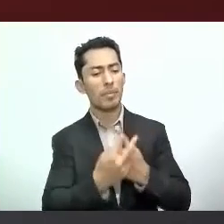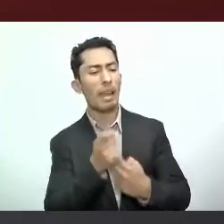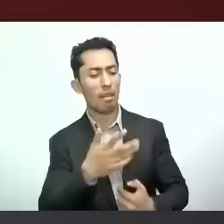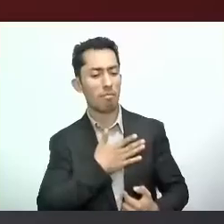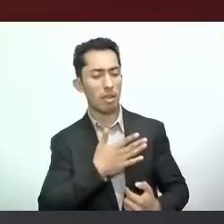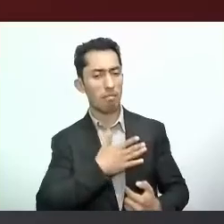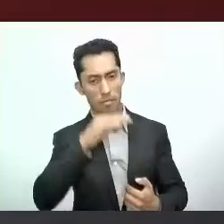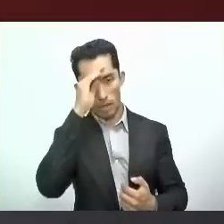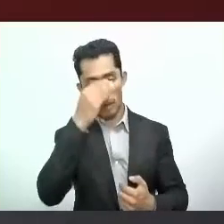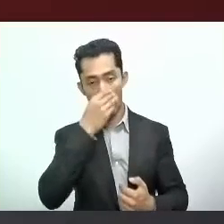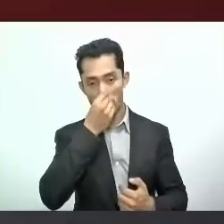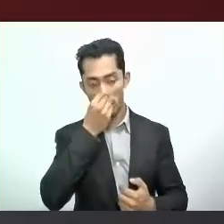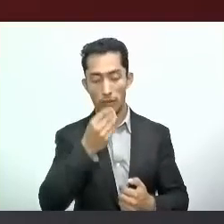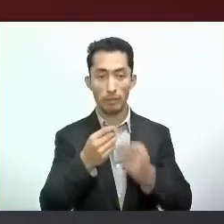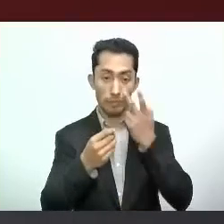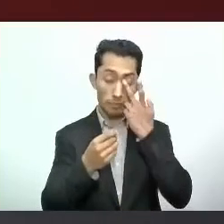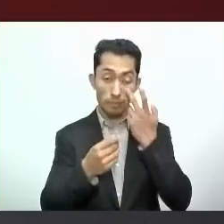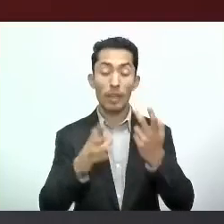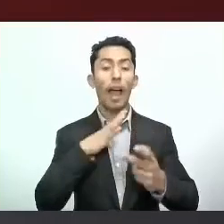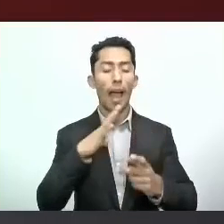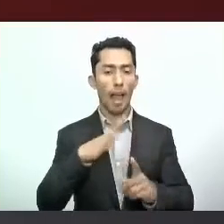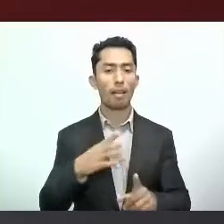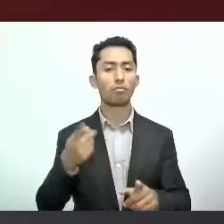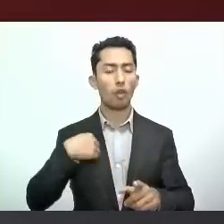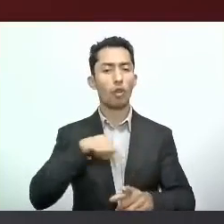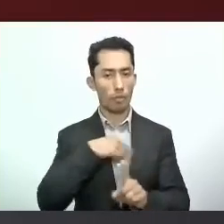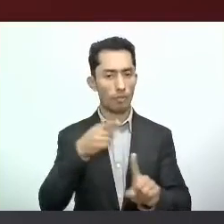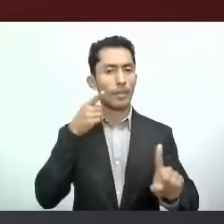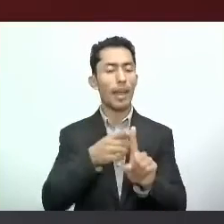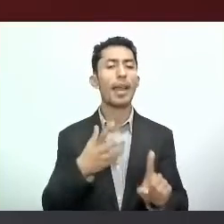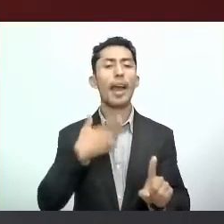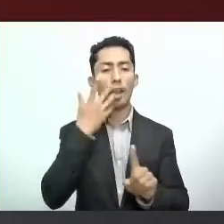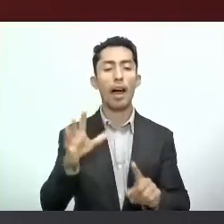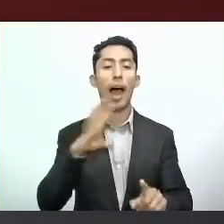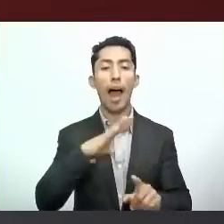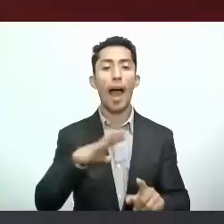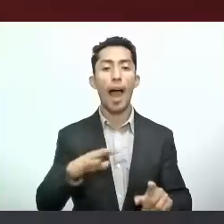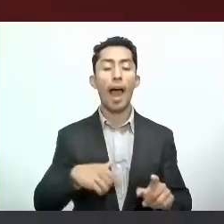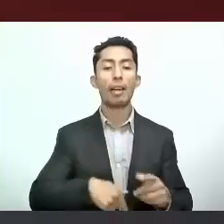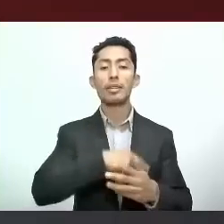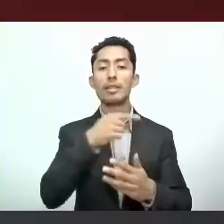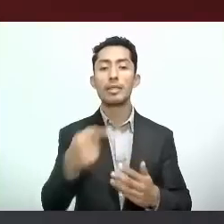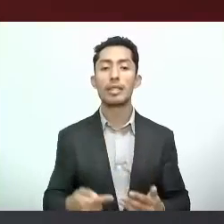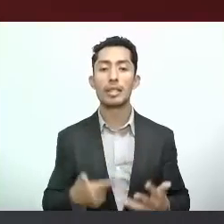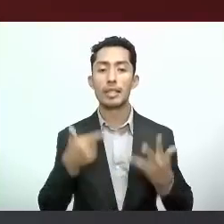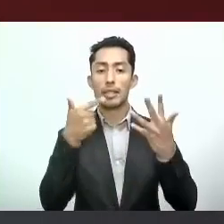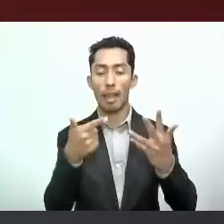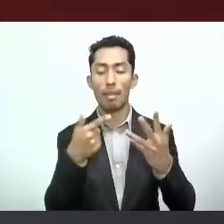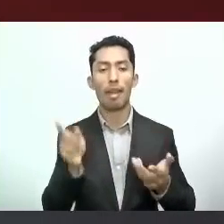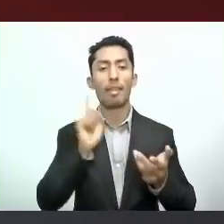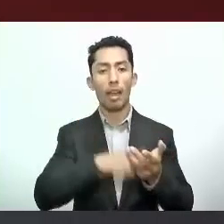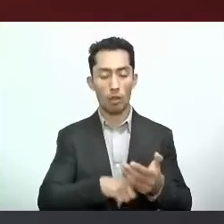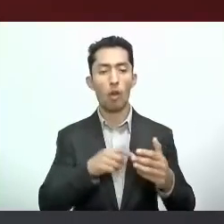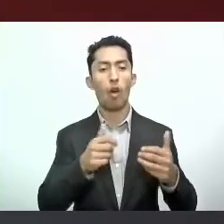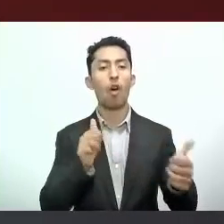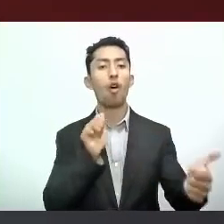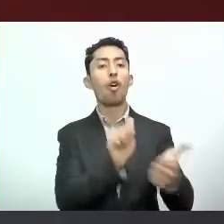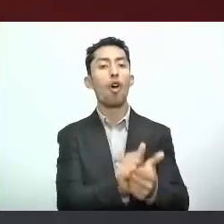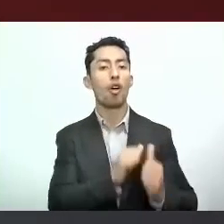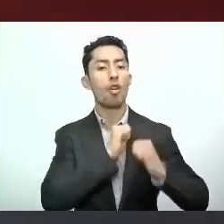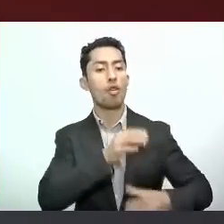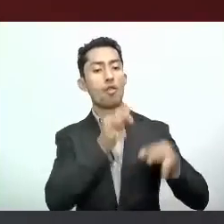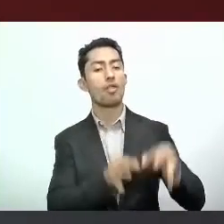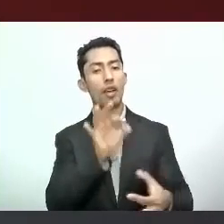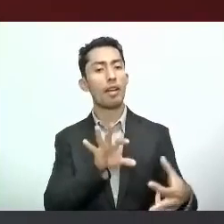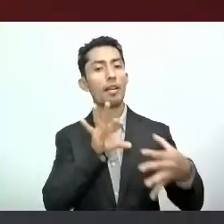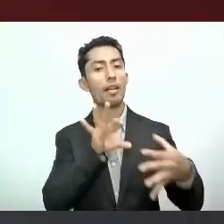Es un horizonte que nos hemos trazado y las 7 líneas que estamos trabajando con los poderes judiciales son